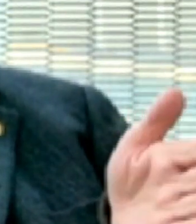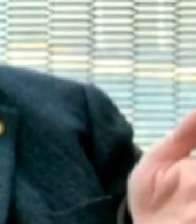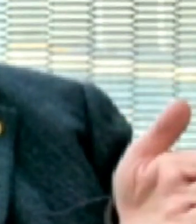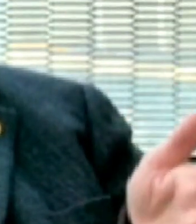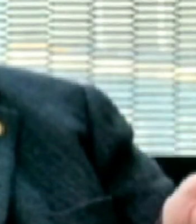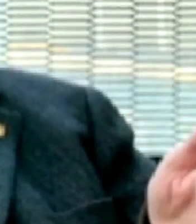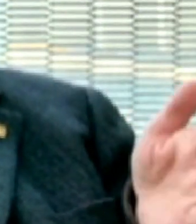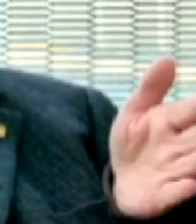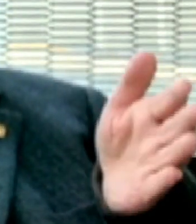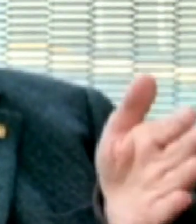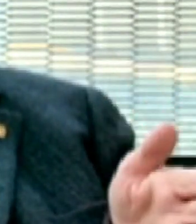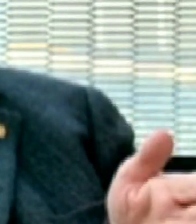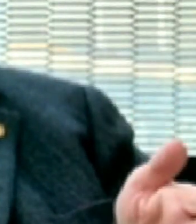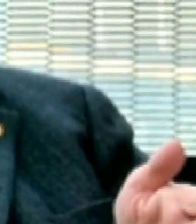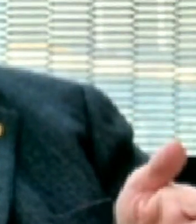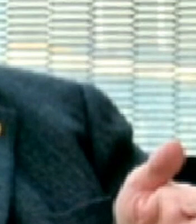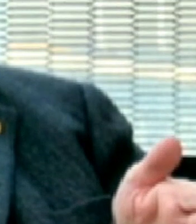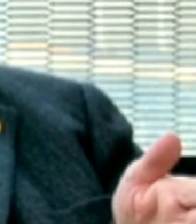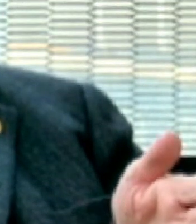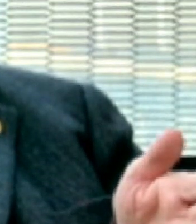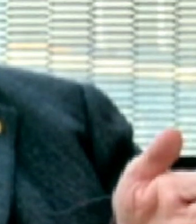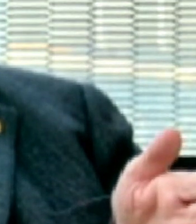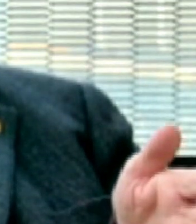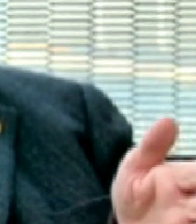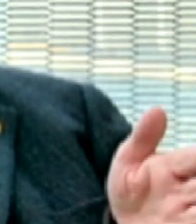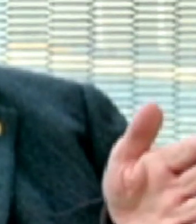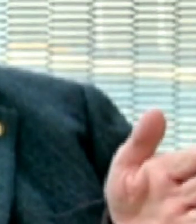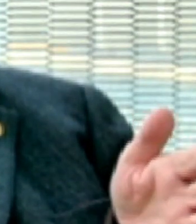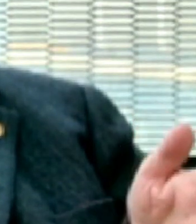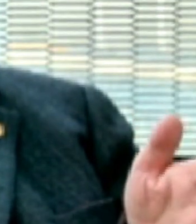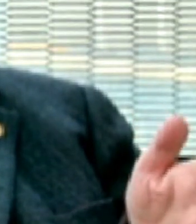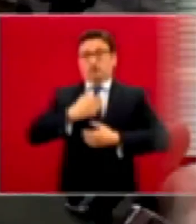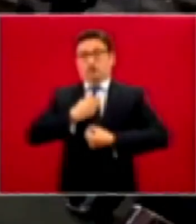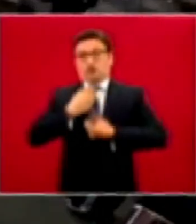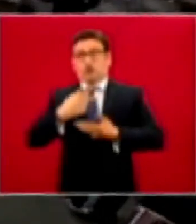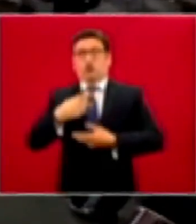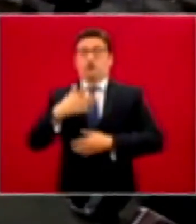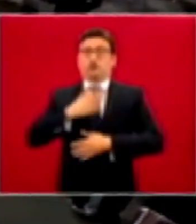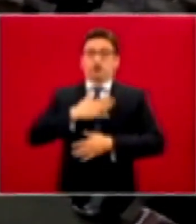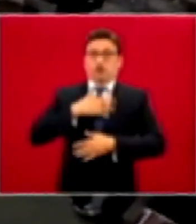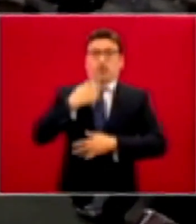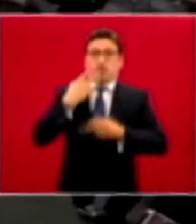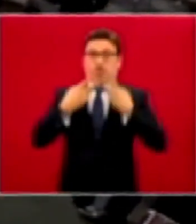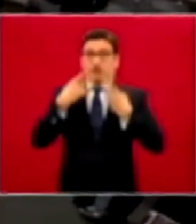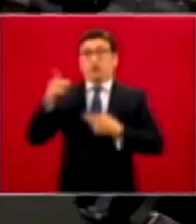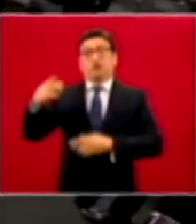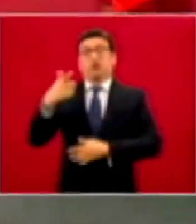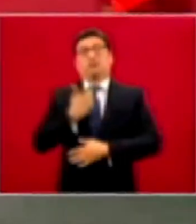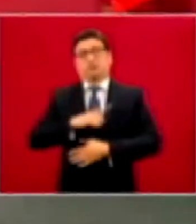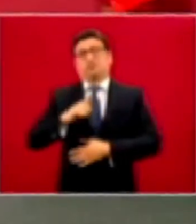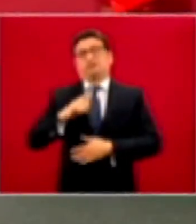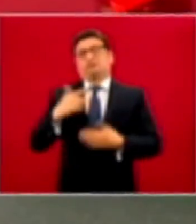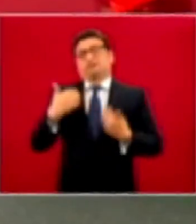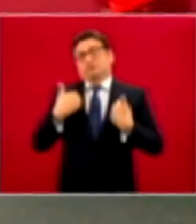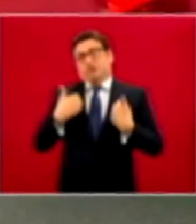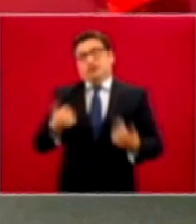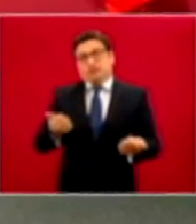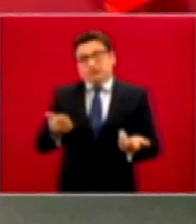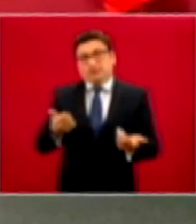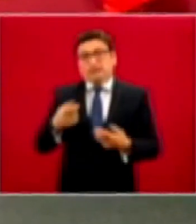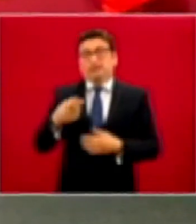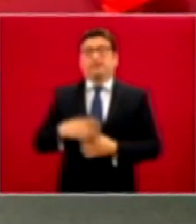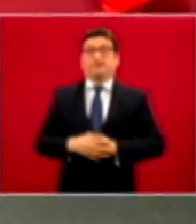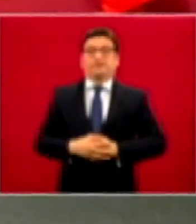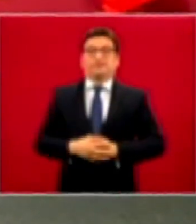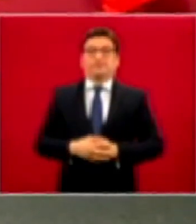Universal hizo señalamientos que calaron hondo en Palacio Nacional. El problema de la agresividad del